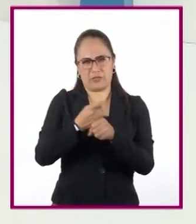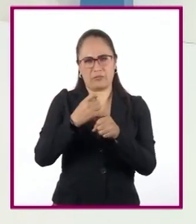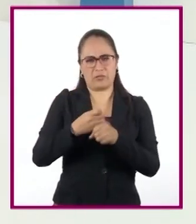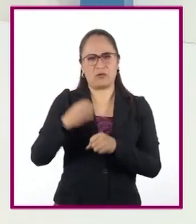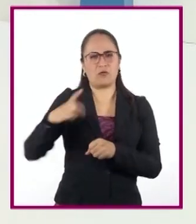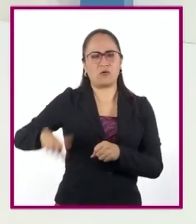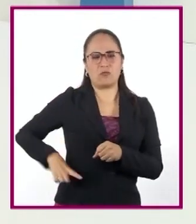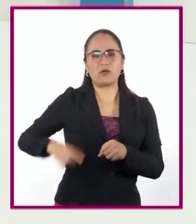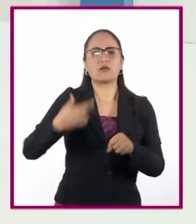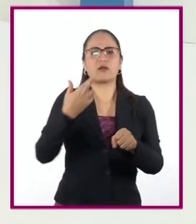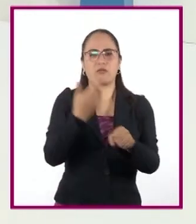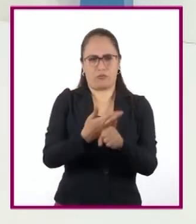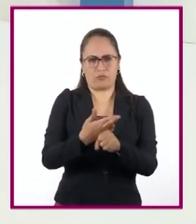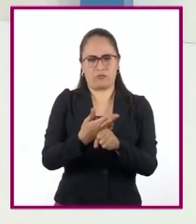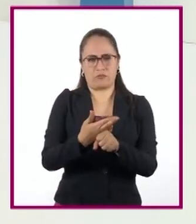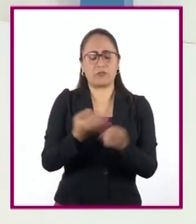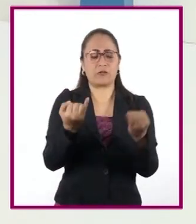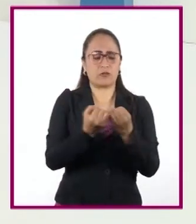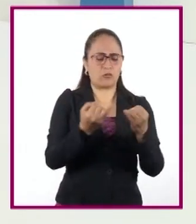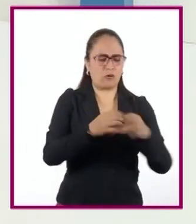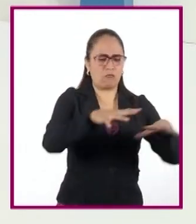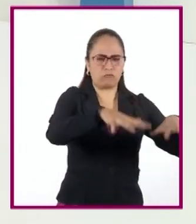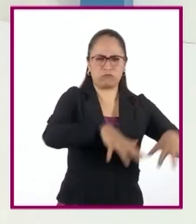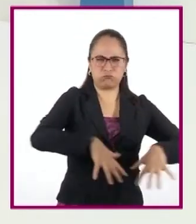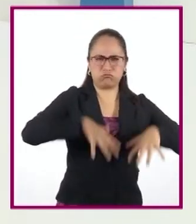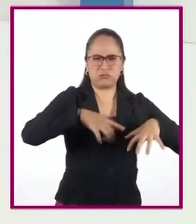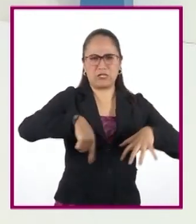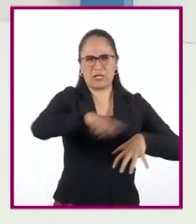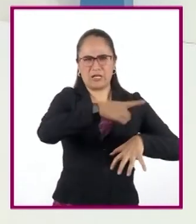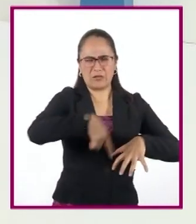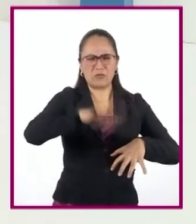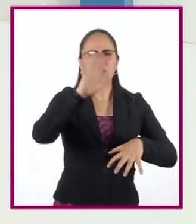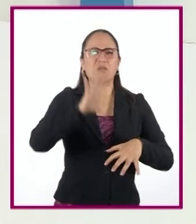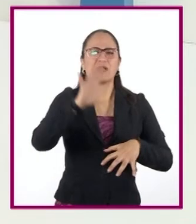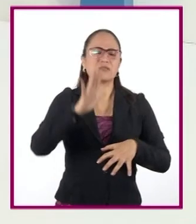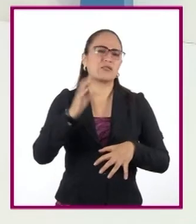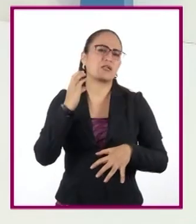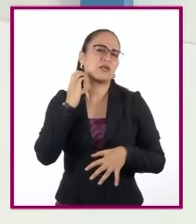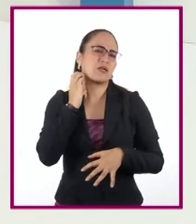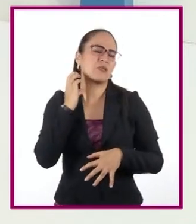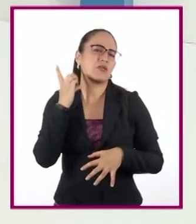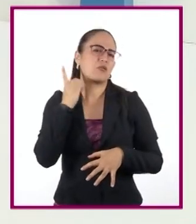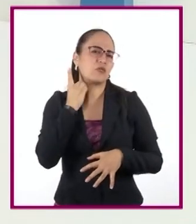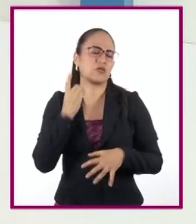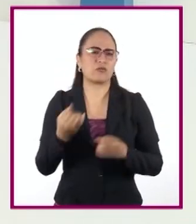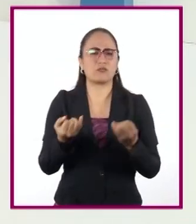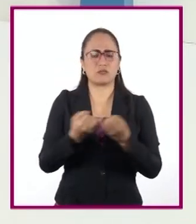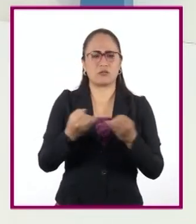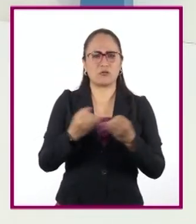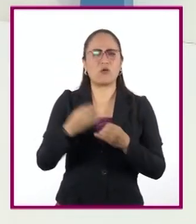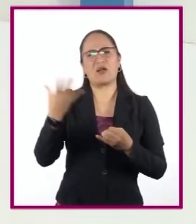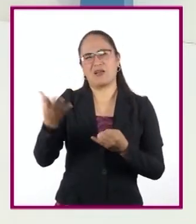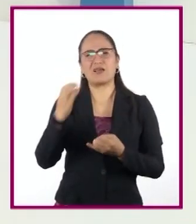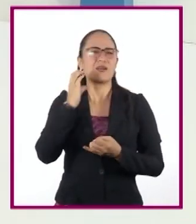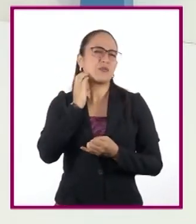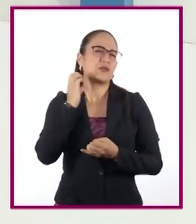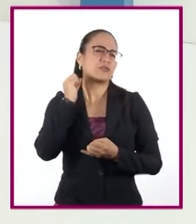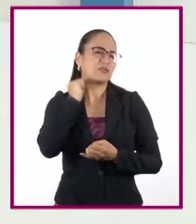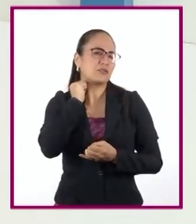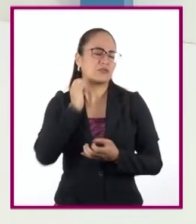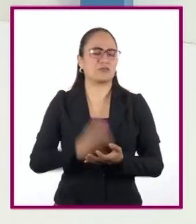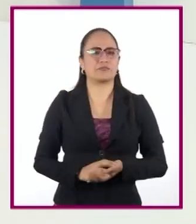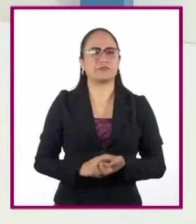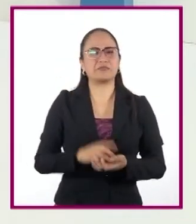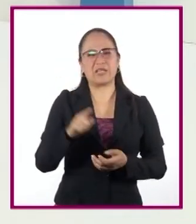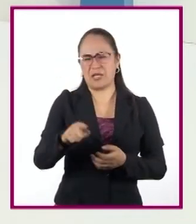un consejo que actuaba como la cámara alta del poder legislativo y una asamblea legislativa. Es así en